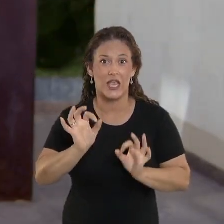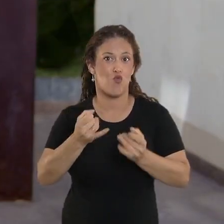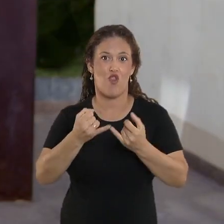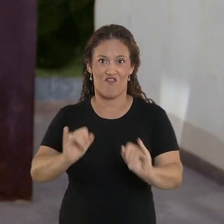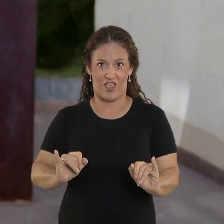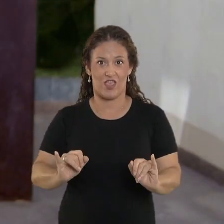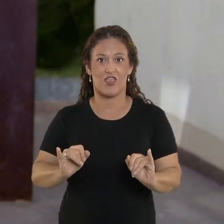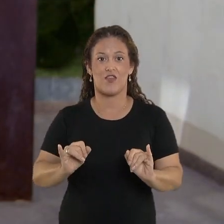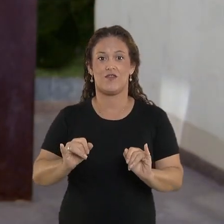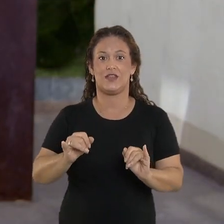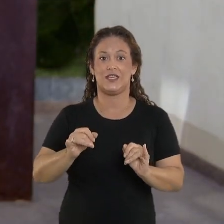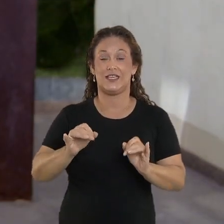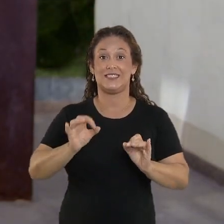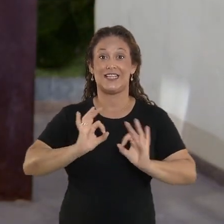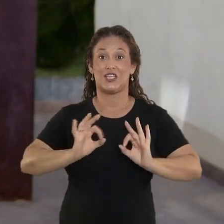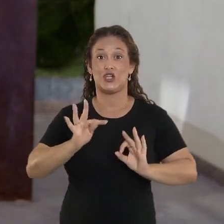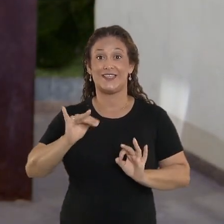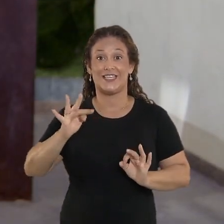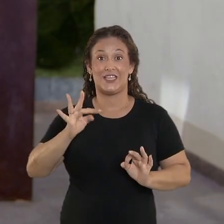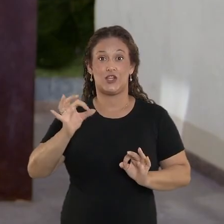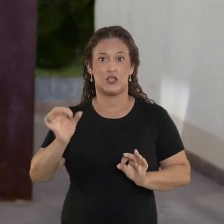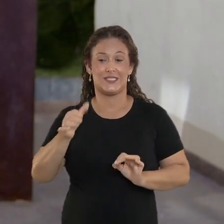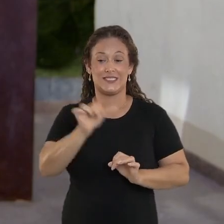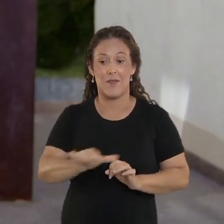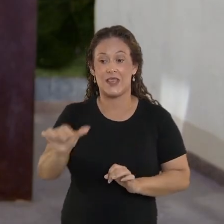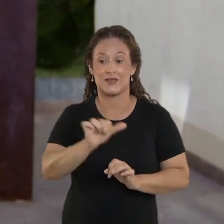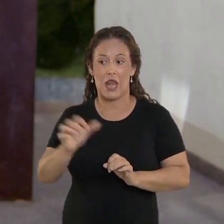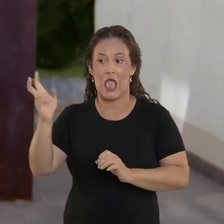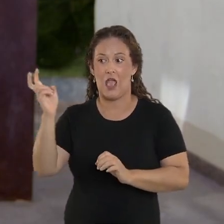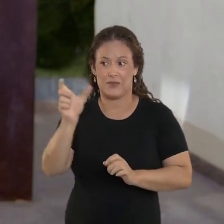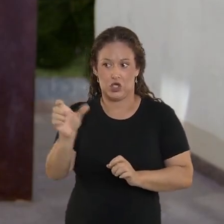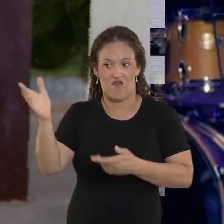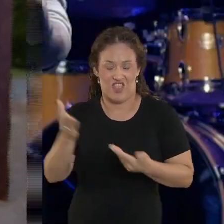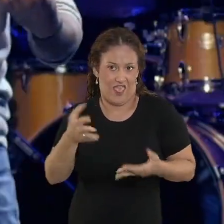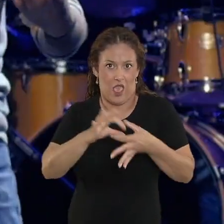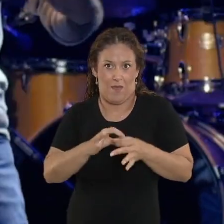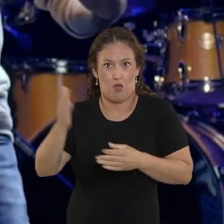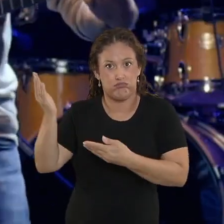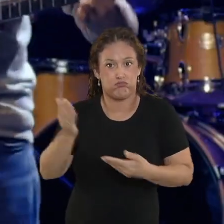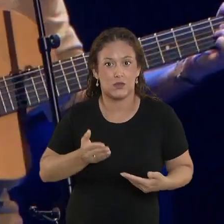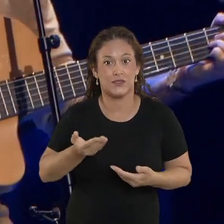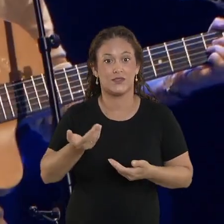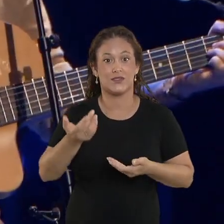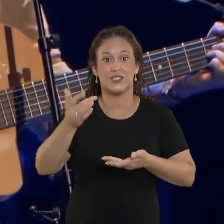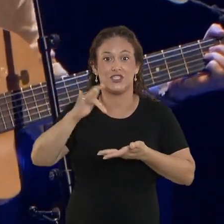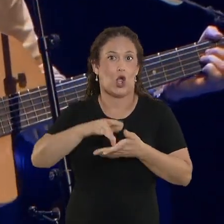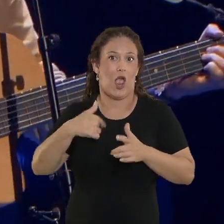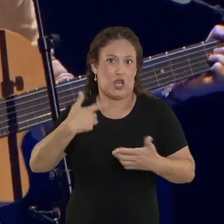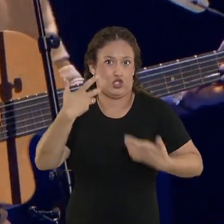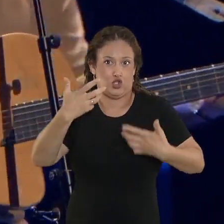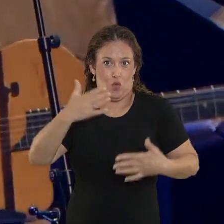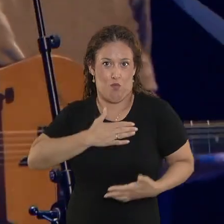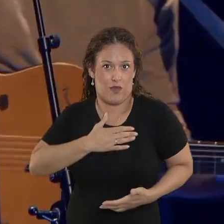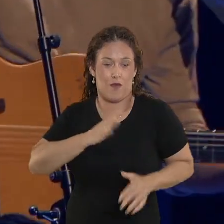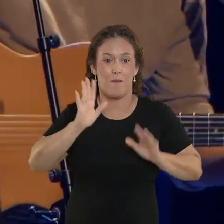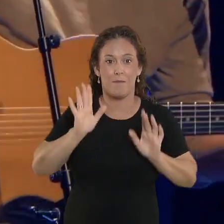evento que organiza Aarón Gómez en el Titos Teatro, que cada semana va a llevar a un invitado, a un amigo, y bueno, en ese caso va a ser